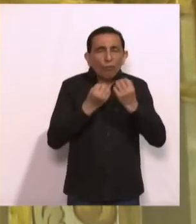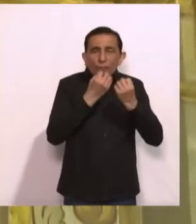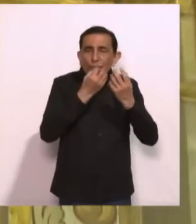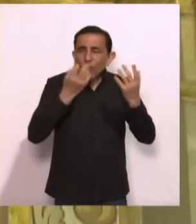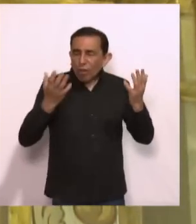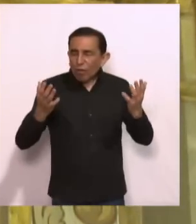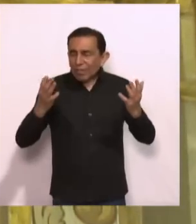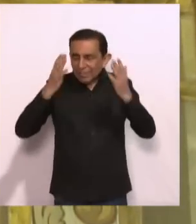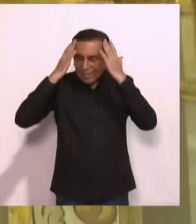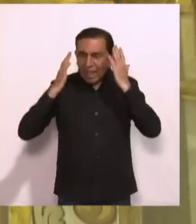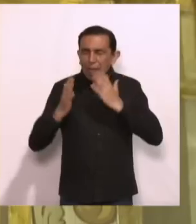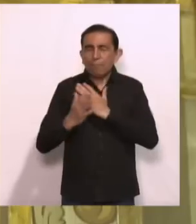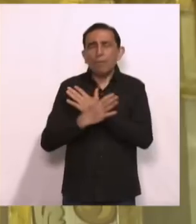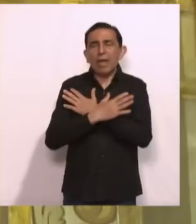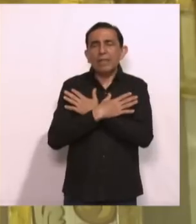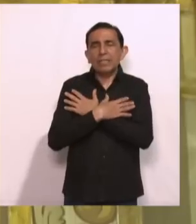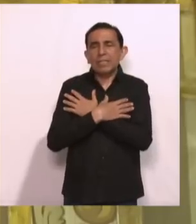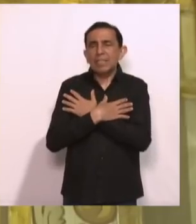con flores a